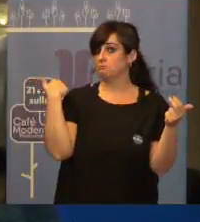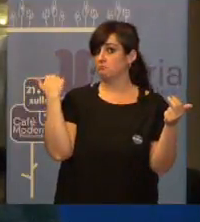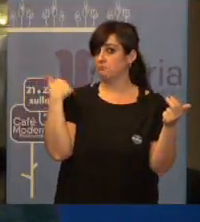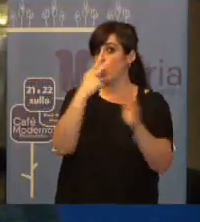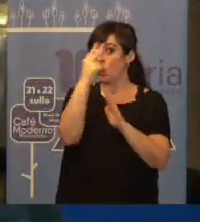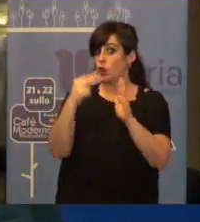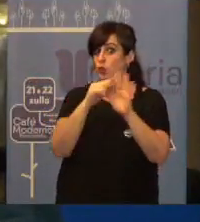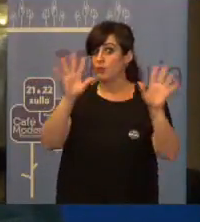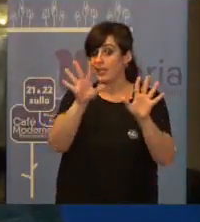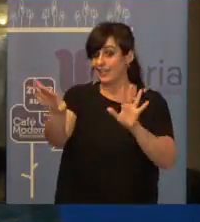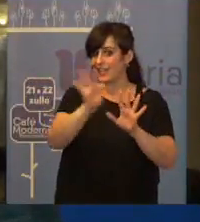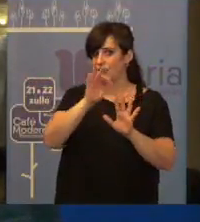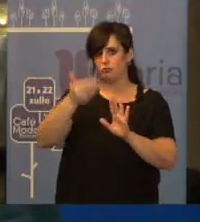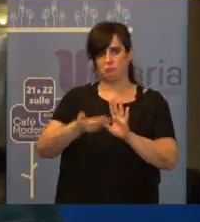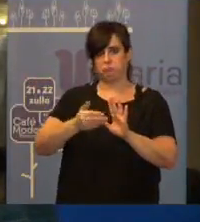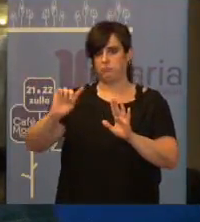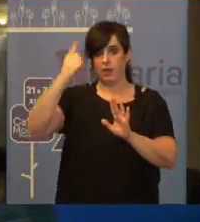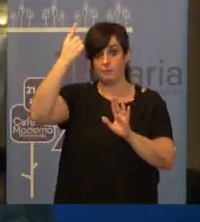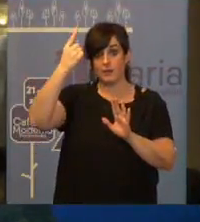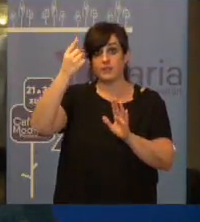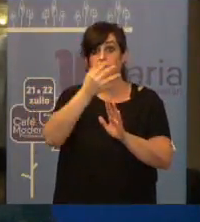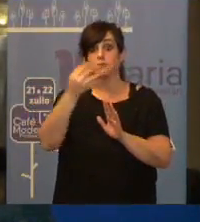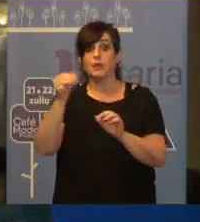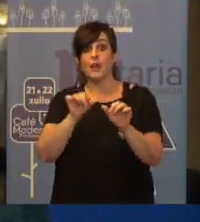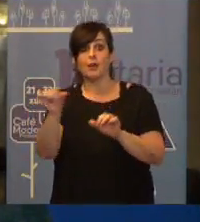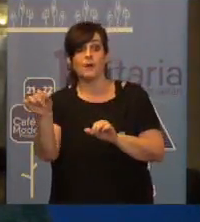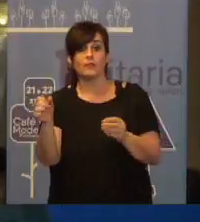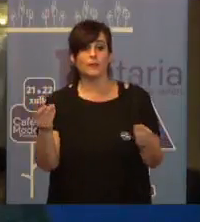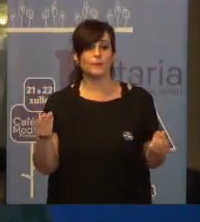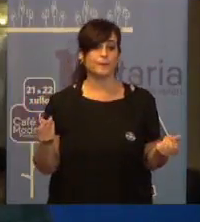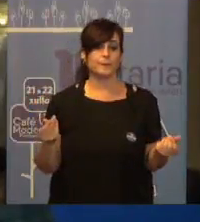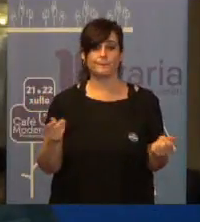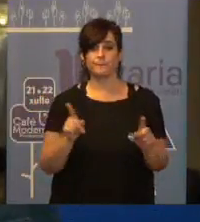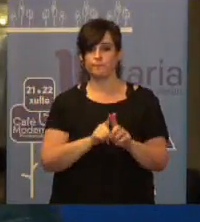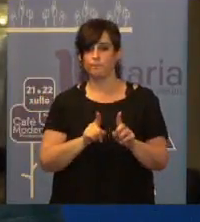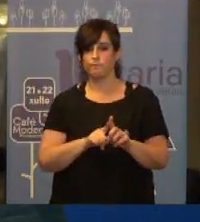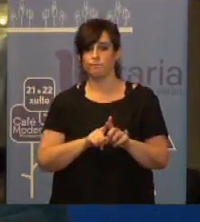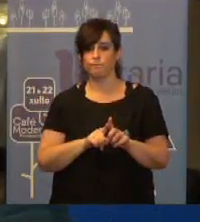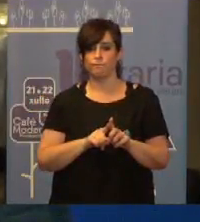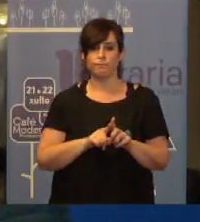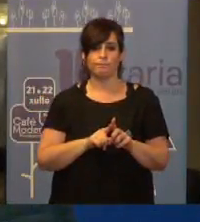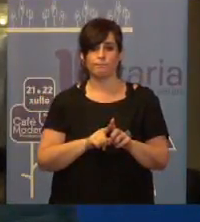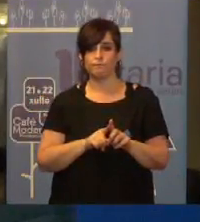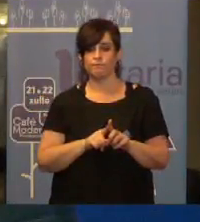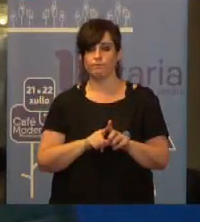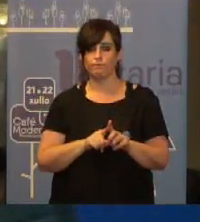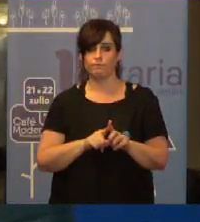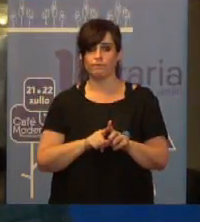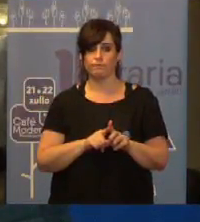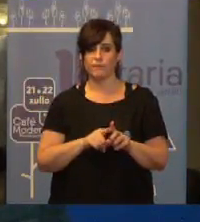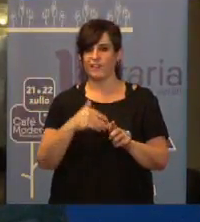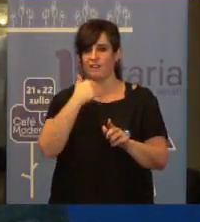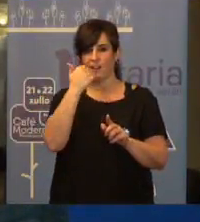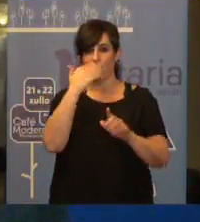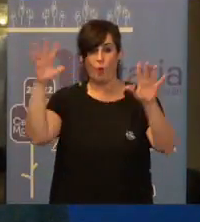de 2010 e que é realmente, digamos, en fin, o que é de máis oscuro,